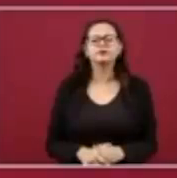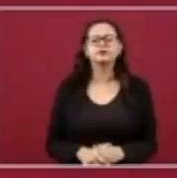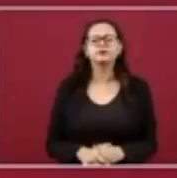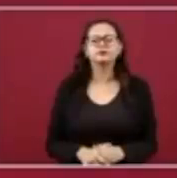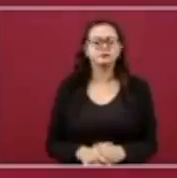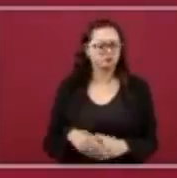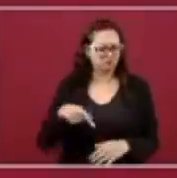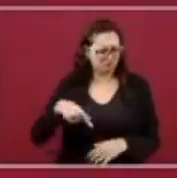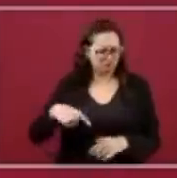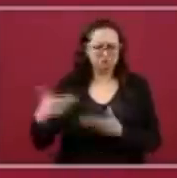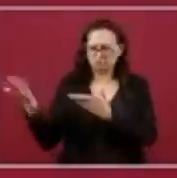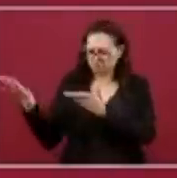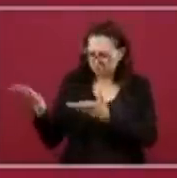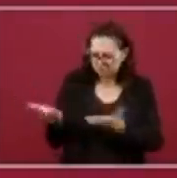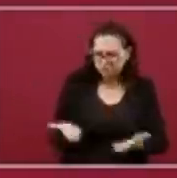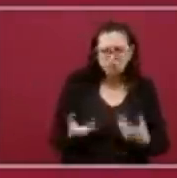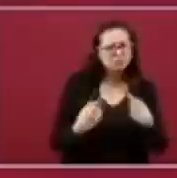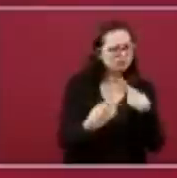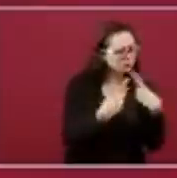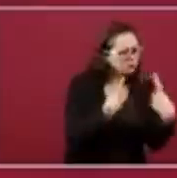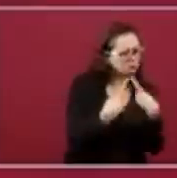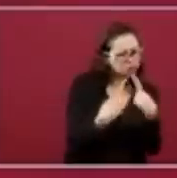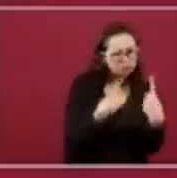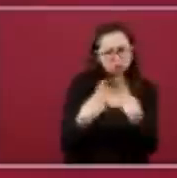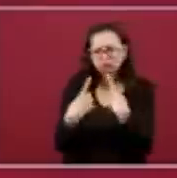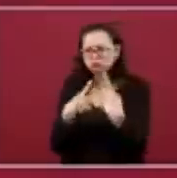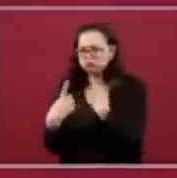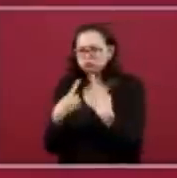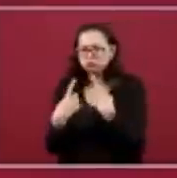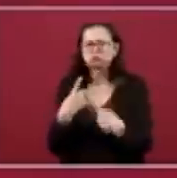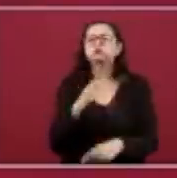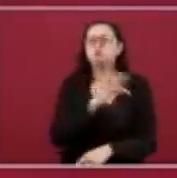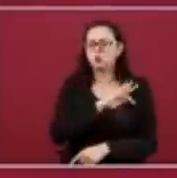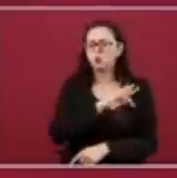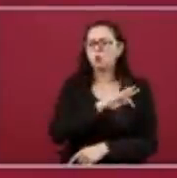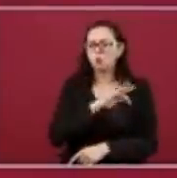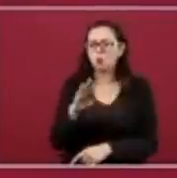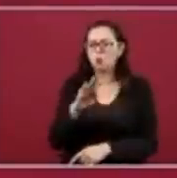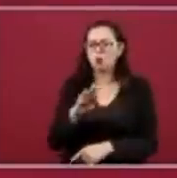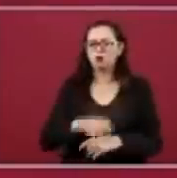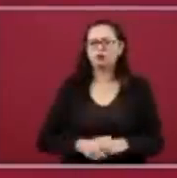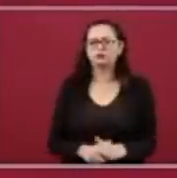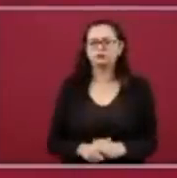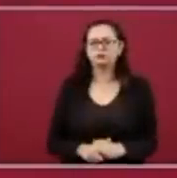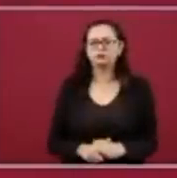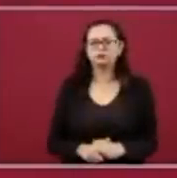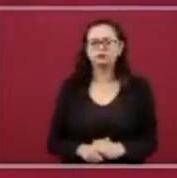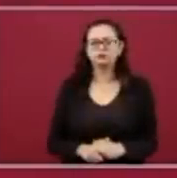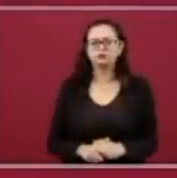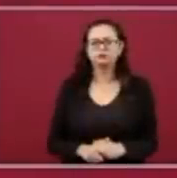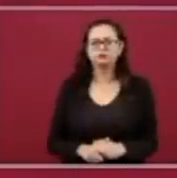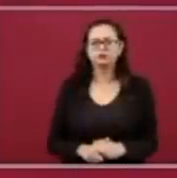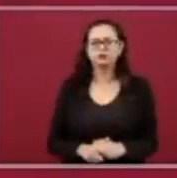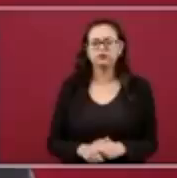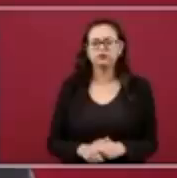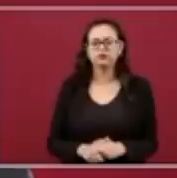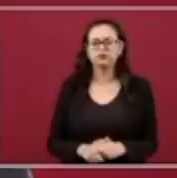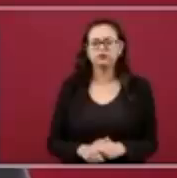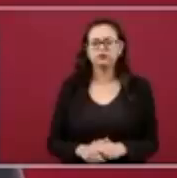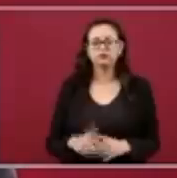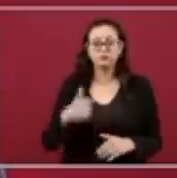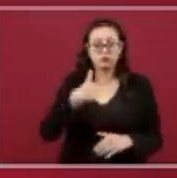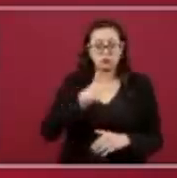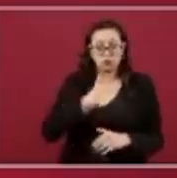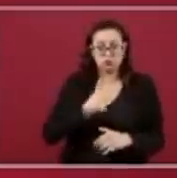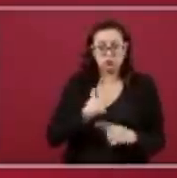nuestro territorio para que se dialogue. Y ese papel de